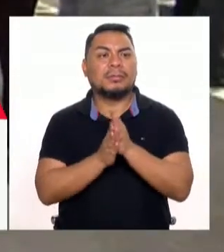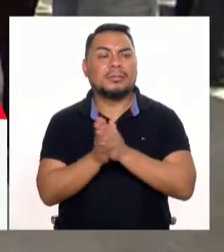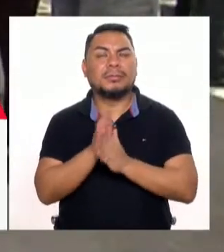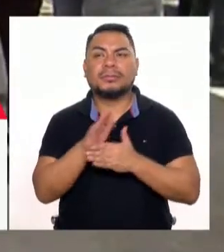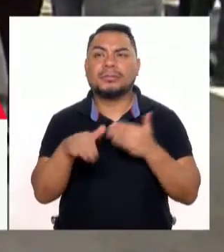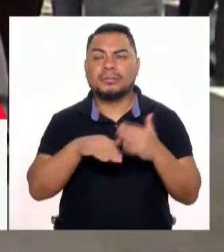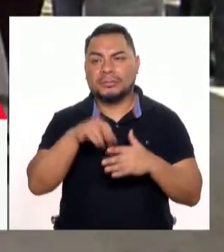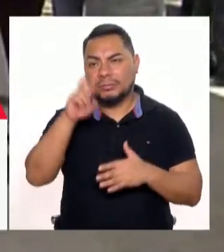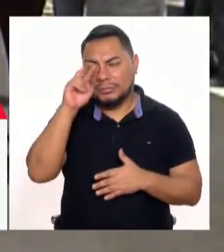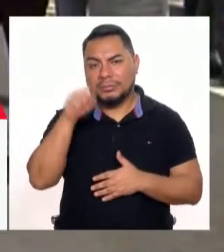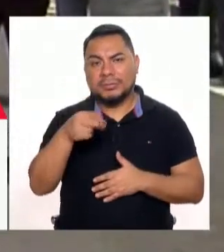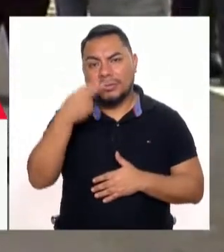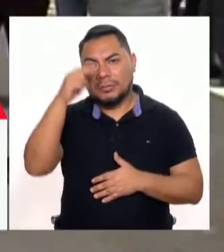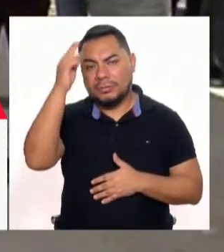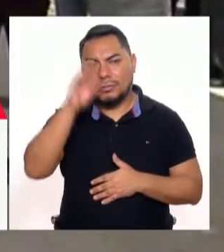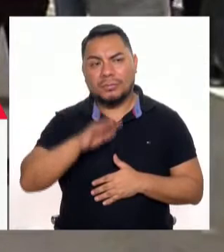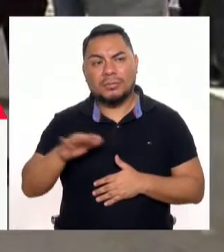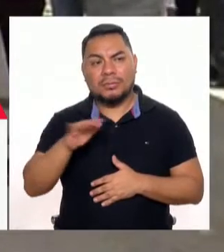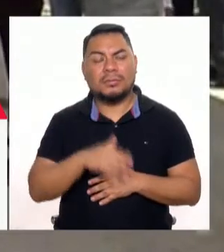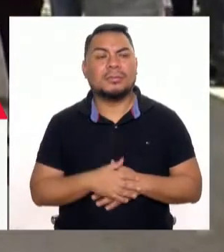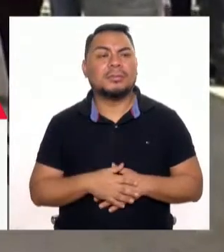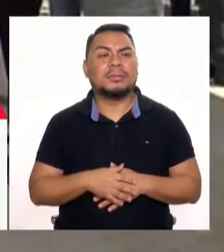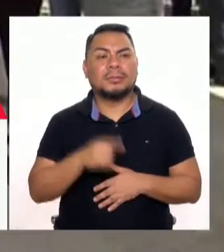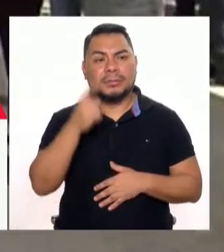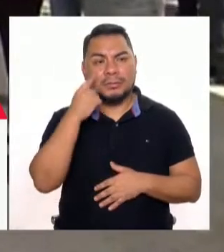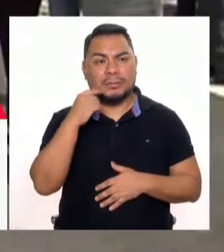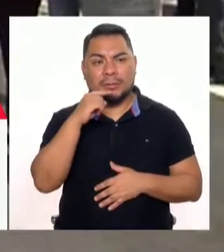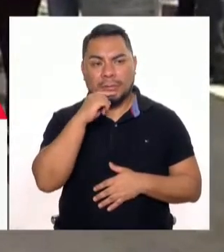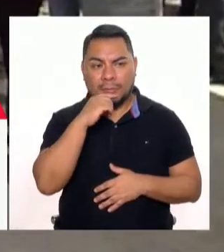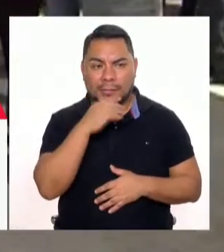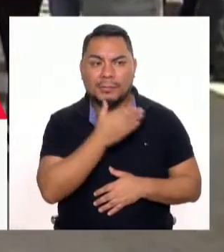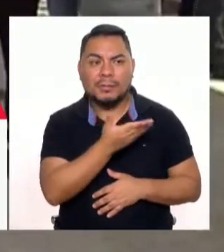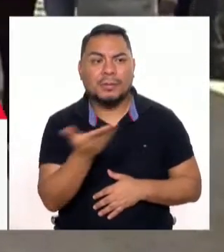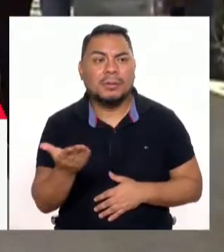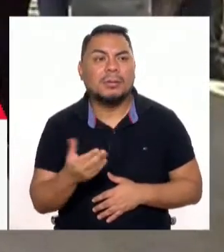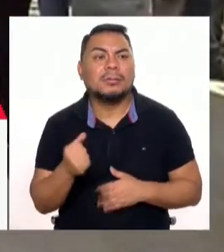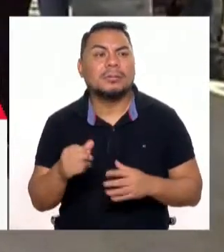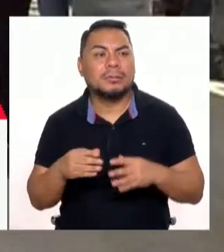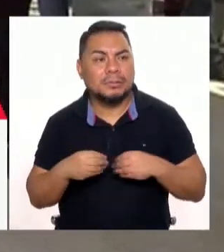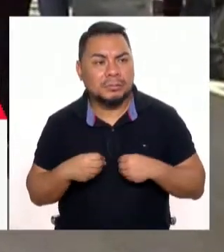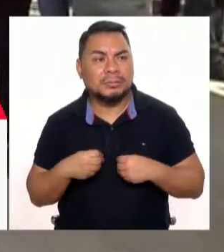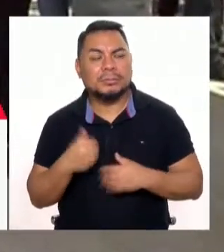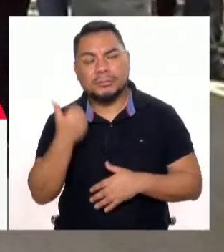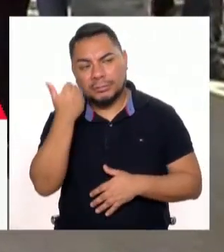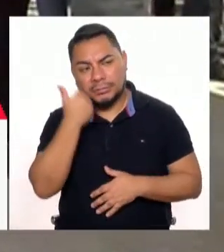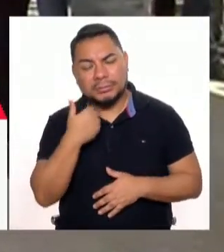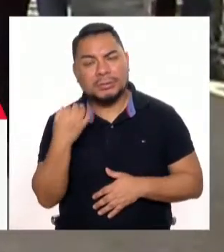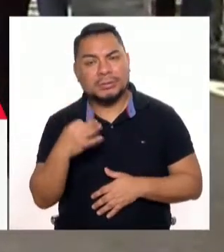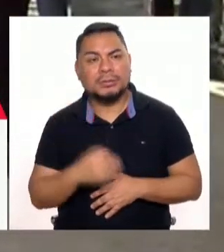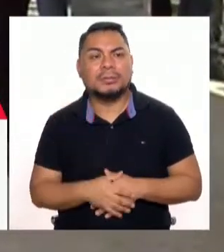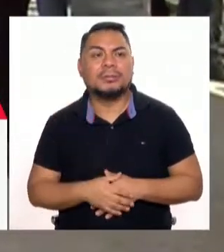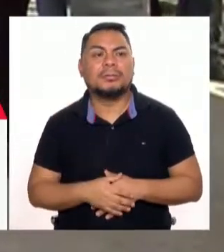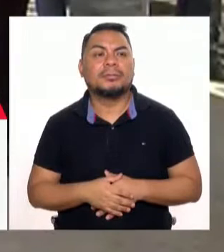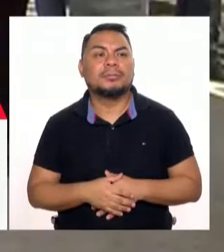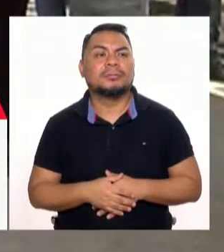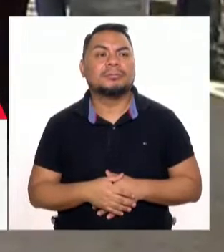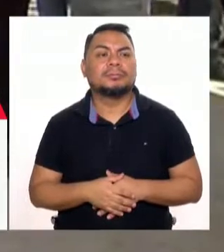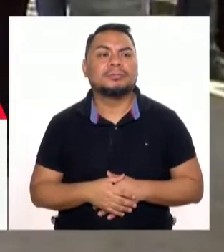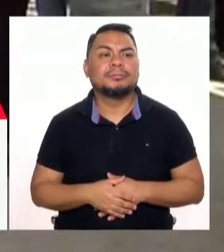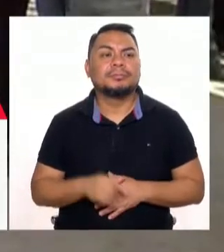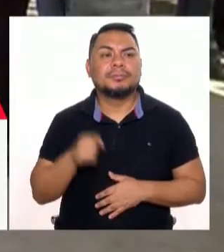por todo huánuco señoras y señoras recibimos con el cariño de siempre